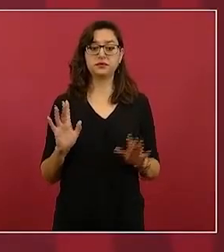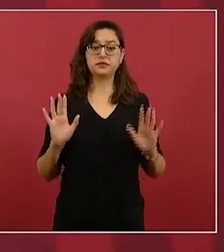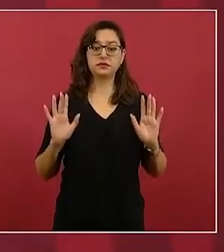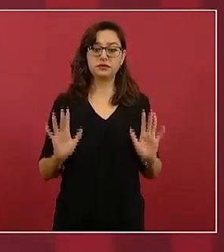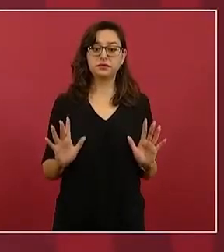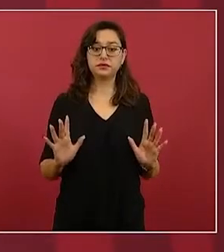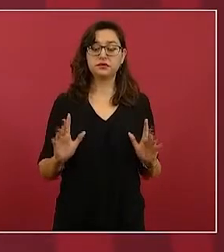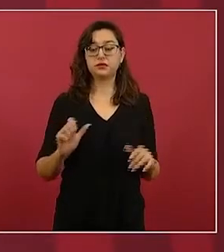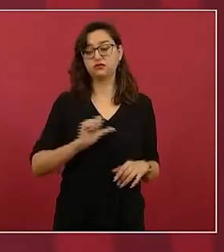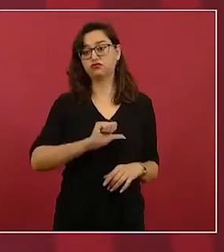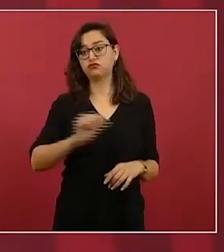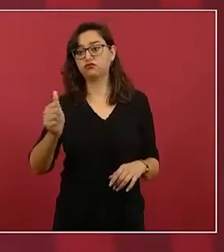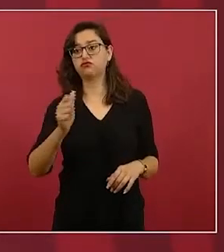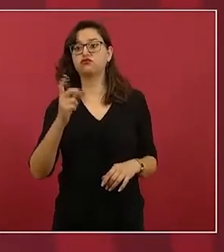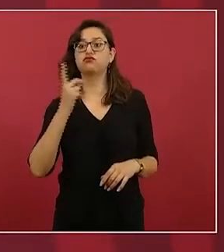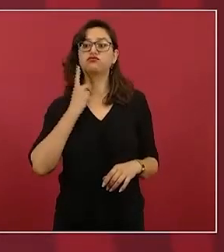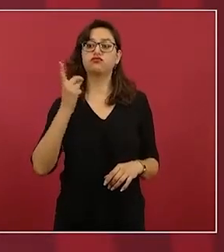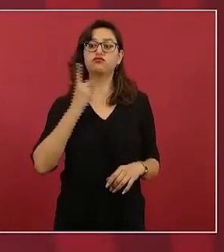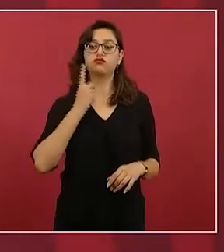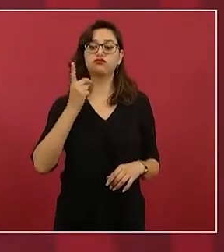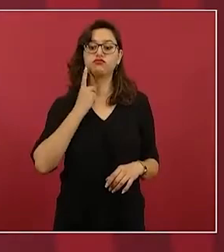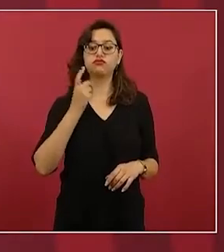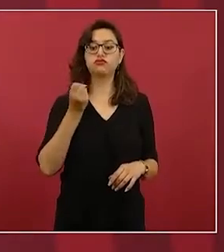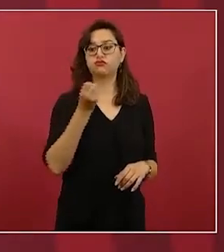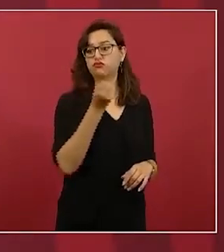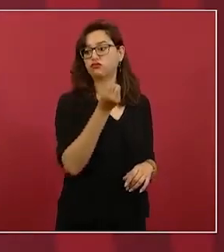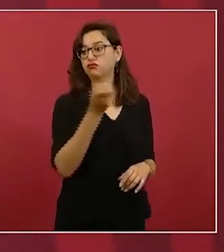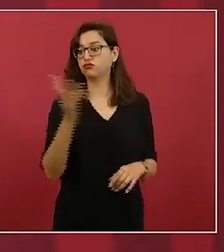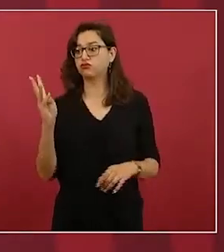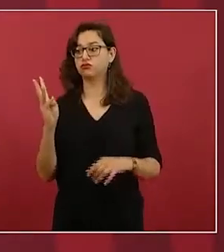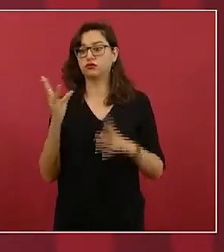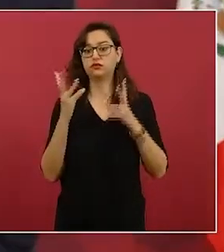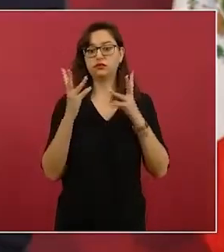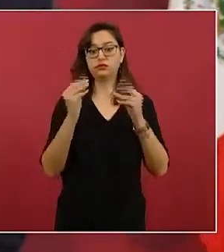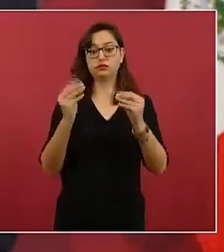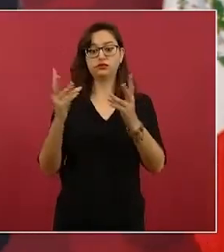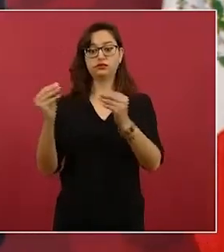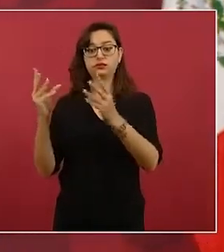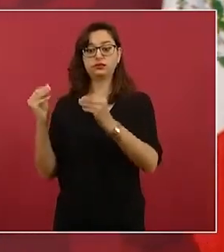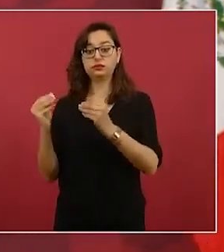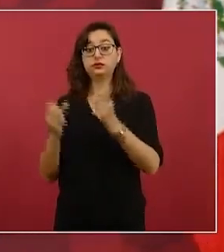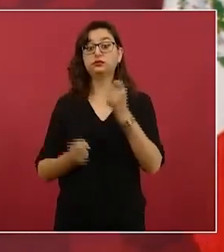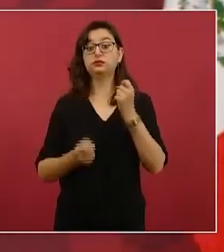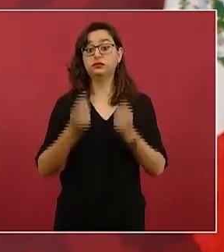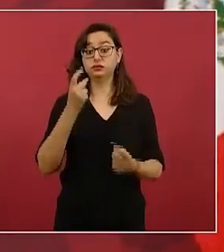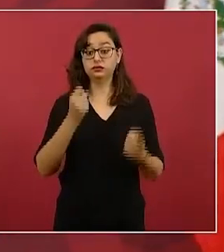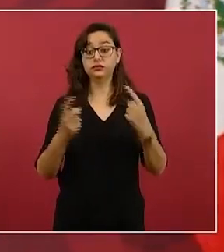muchos legisladores, y tengo información que legisladores del PRI,